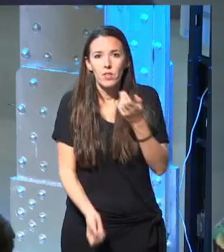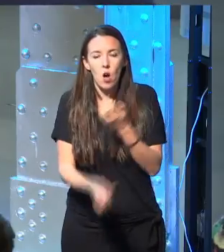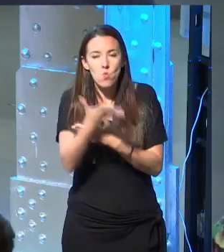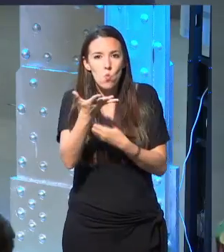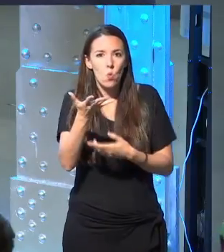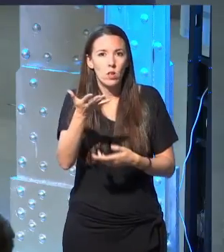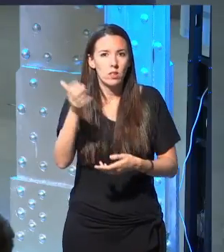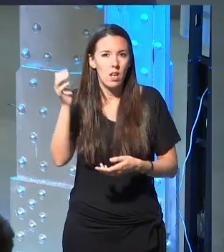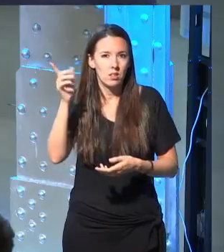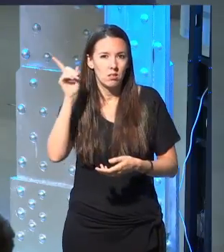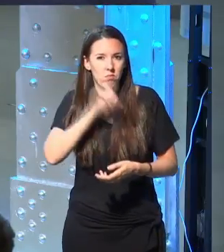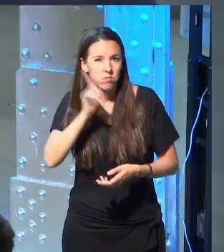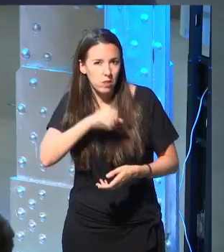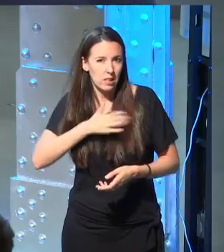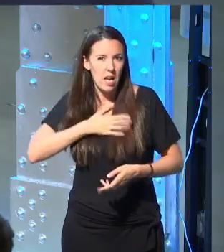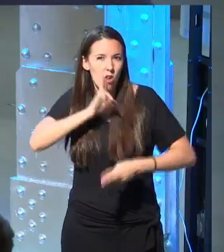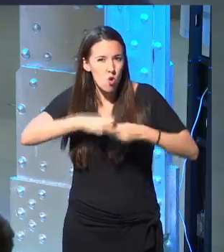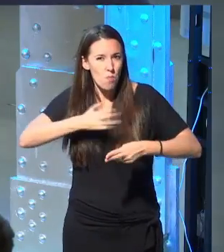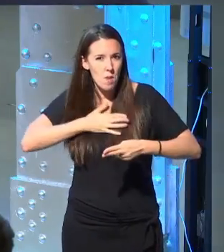cuentas falsas de Manuel Bartual por un tubo,